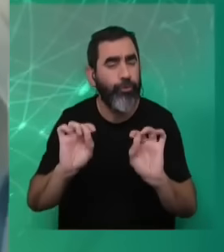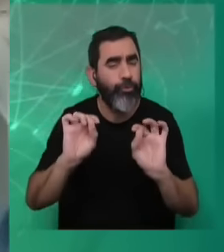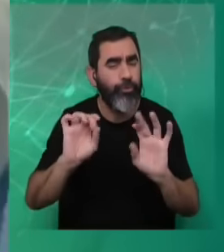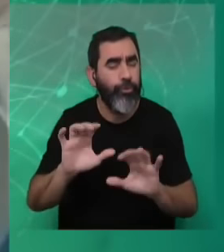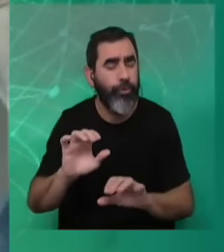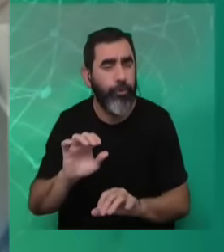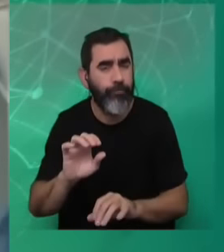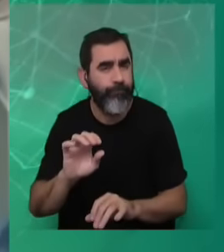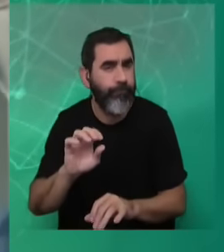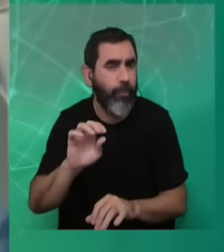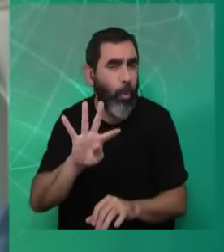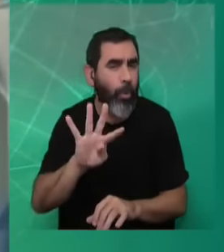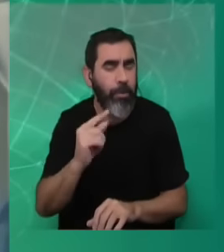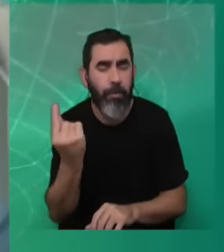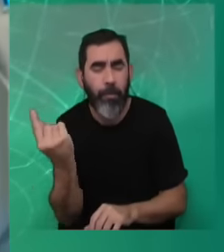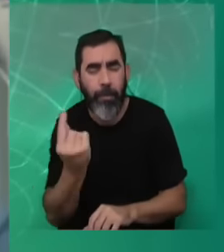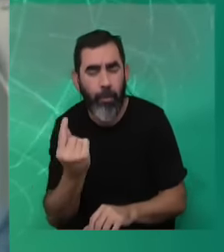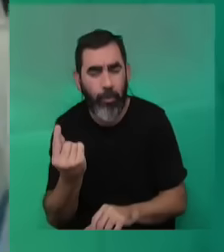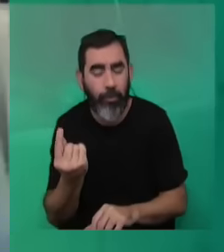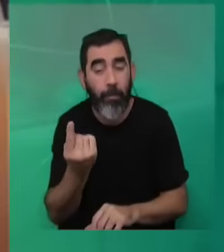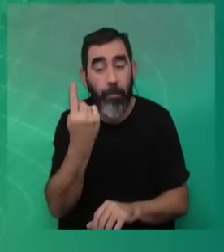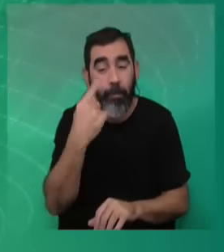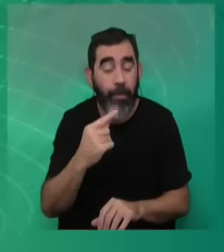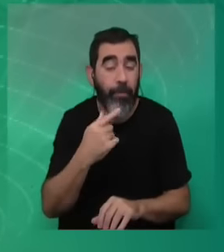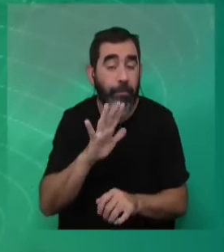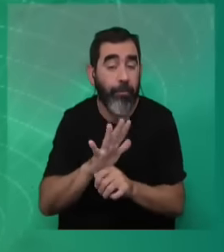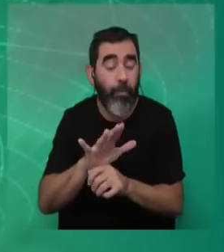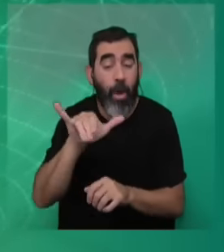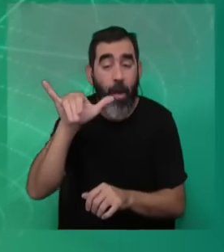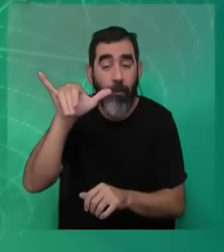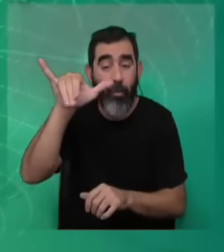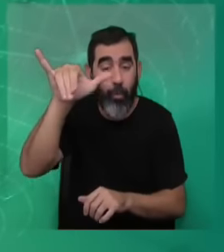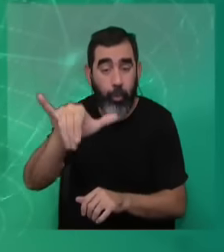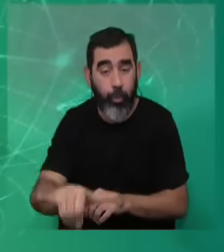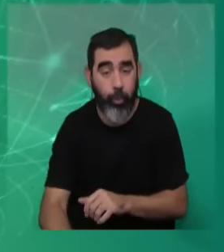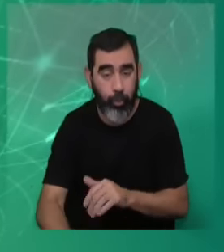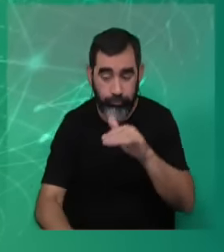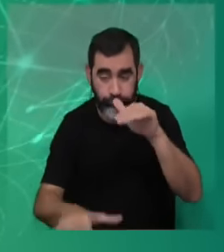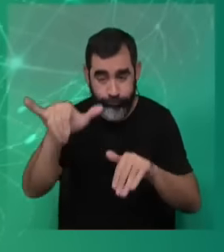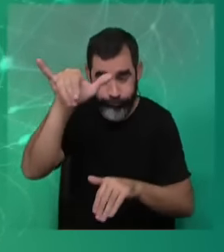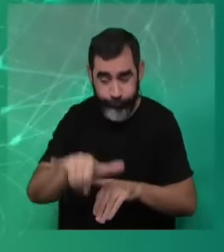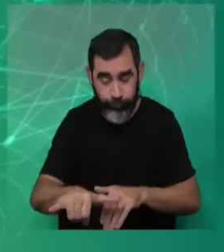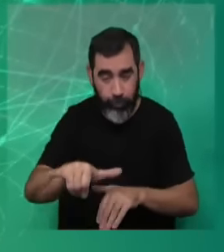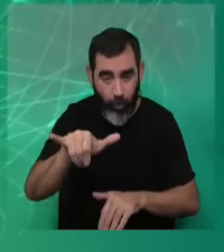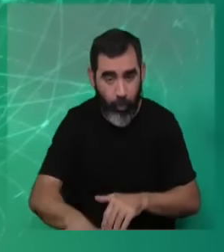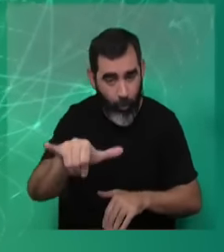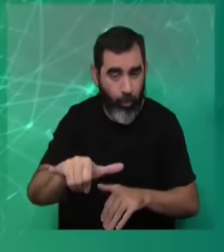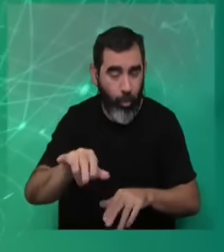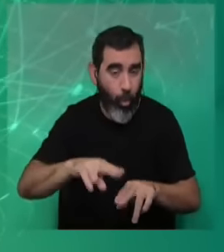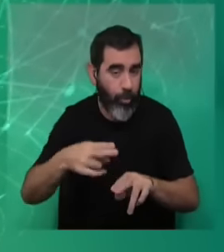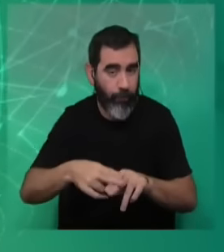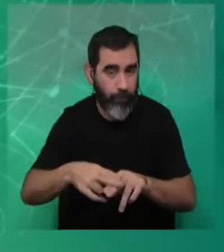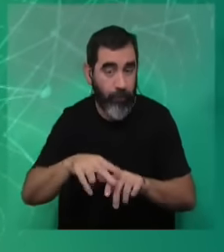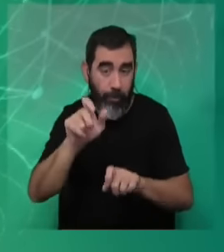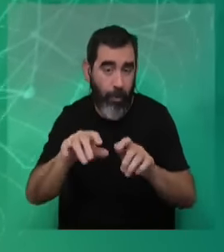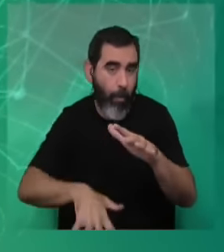poner 3 cu minutos que es como que dicen que el avión cae al vacío y y rebota eso fue lo que